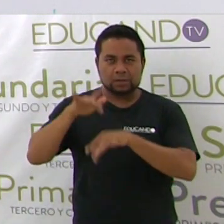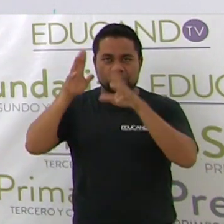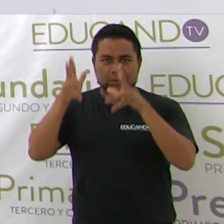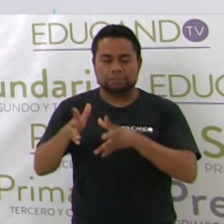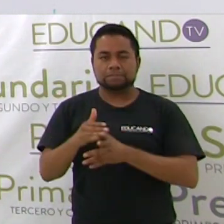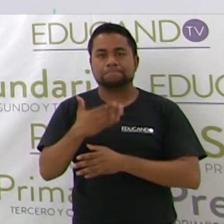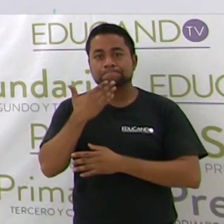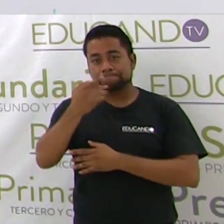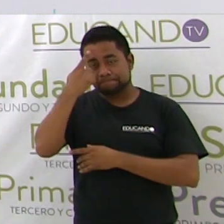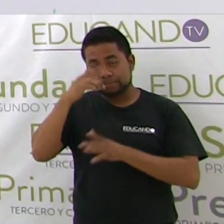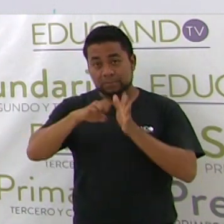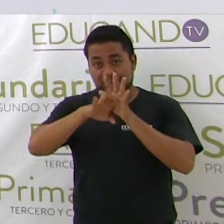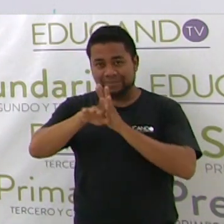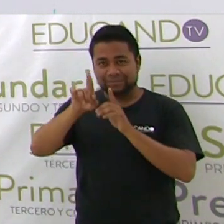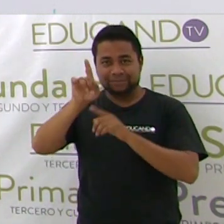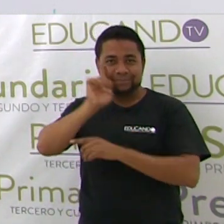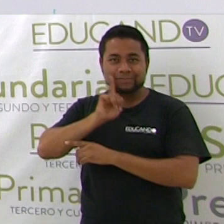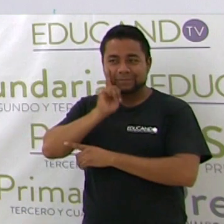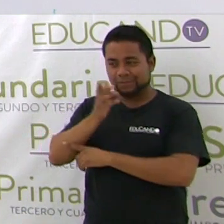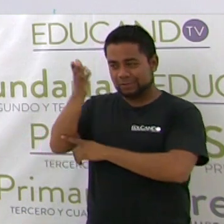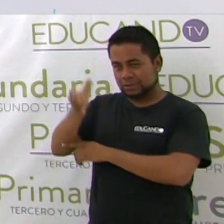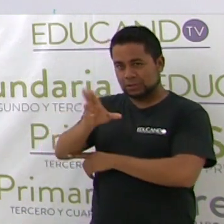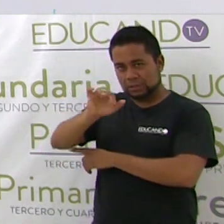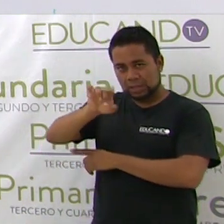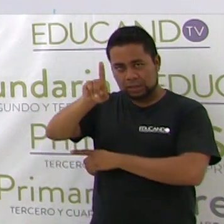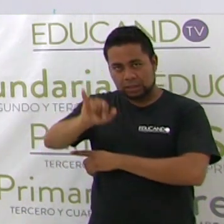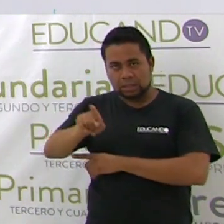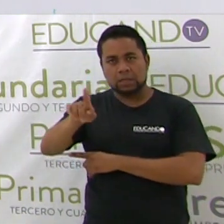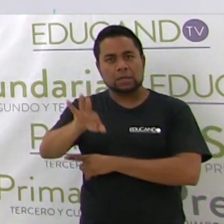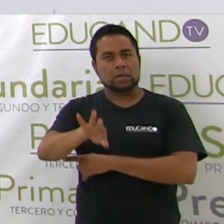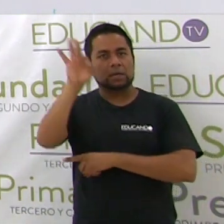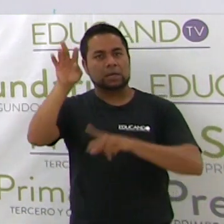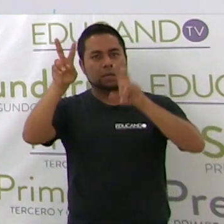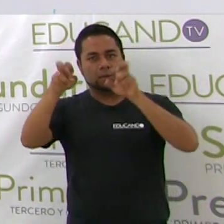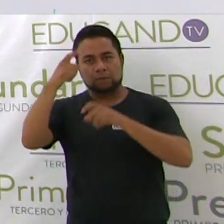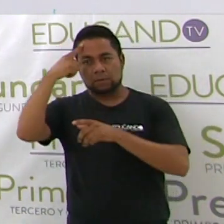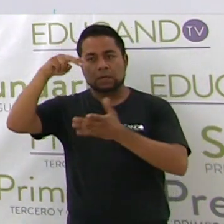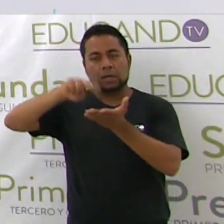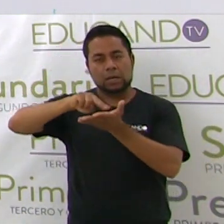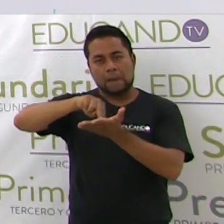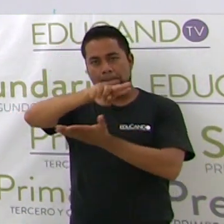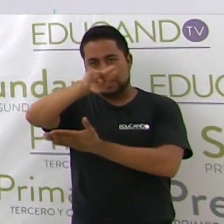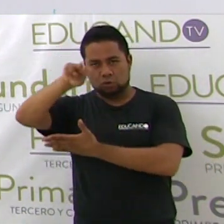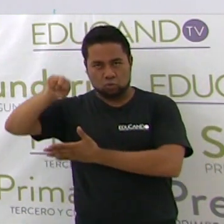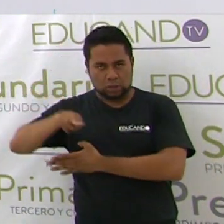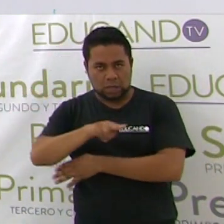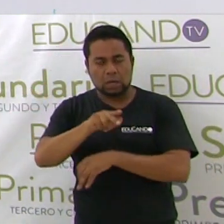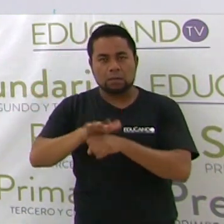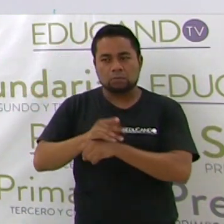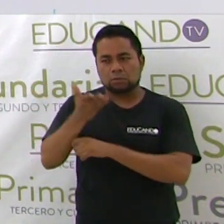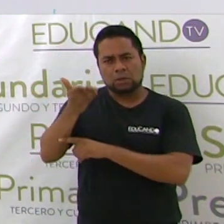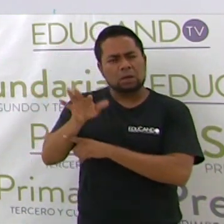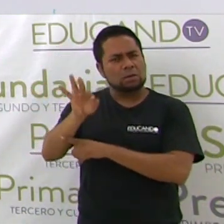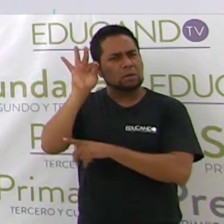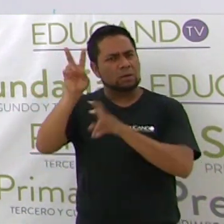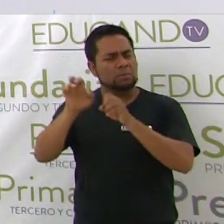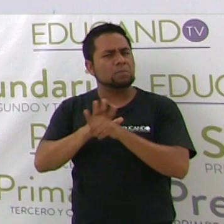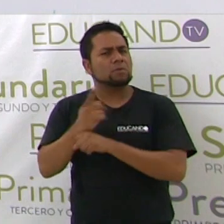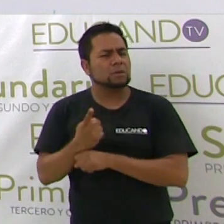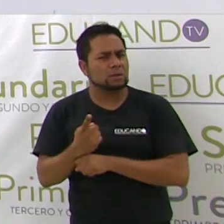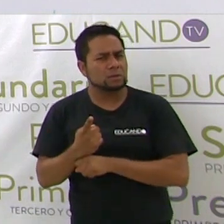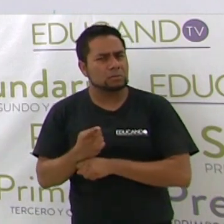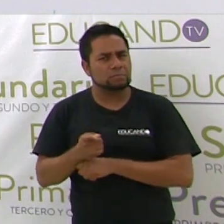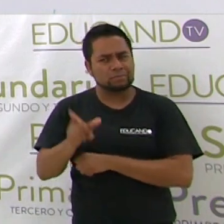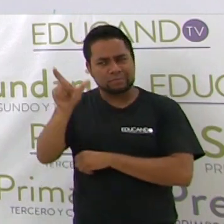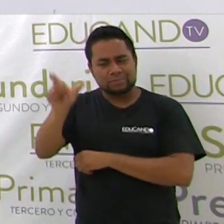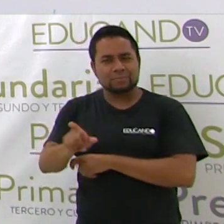en el caso de Cindy, ella eligió el tema de la pintura. ¿Por qué eligió el tema de la pintura? Porque